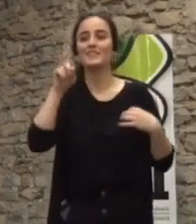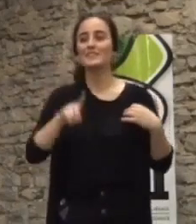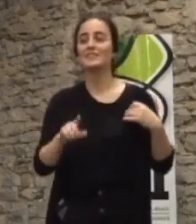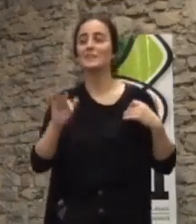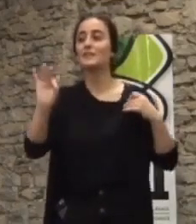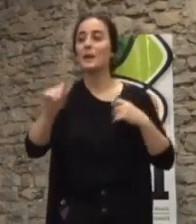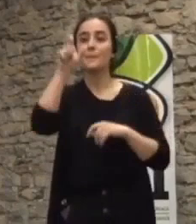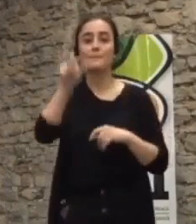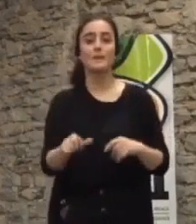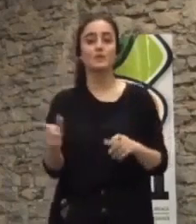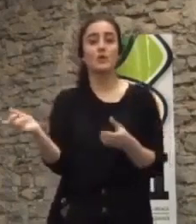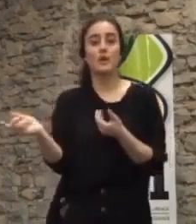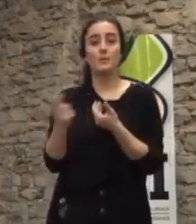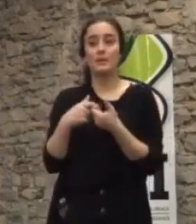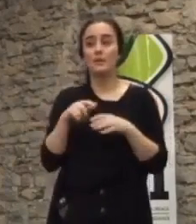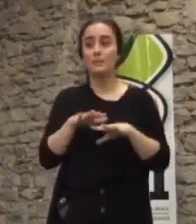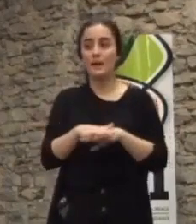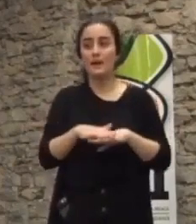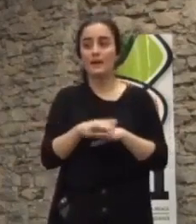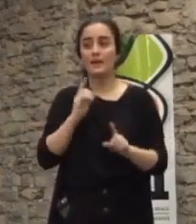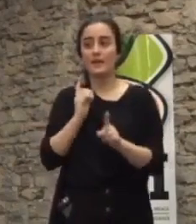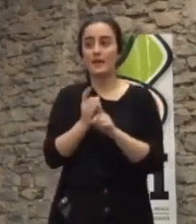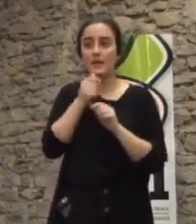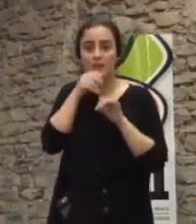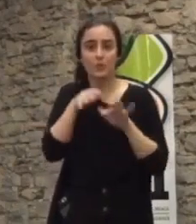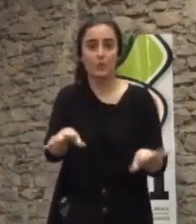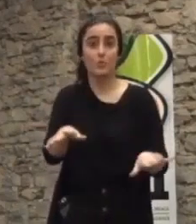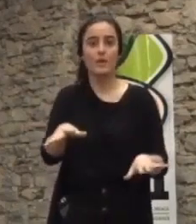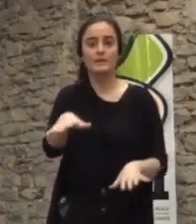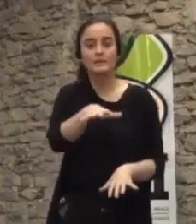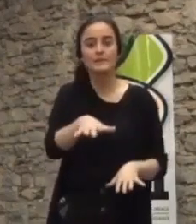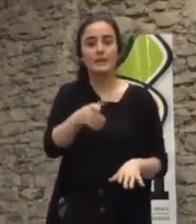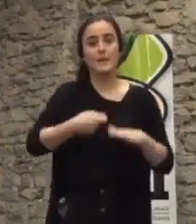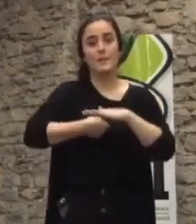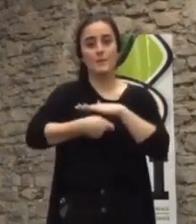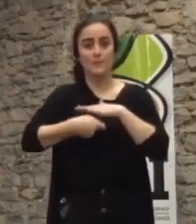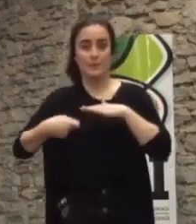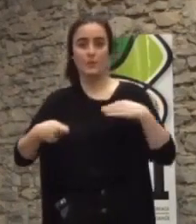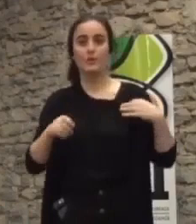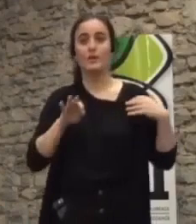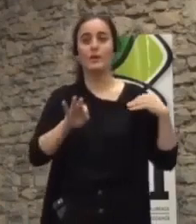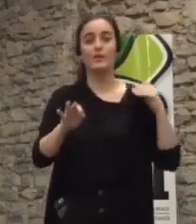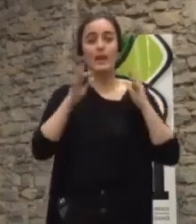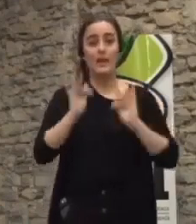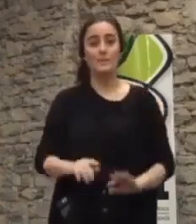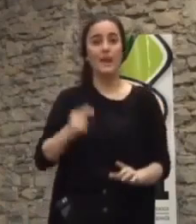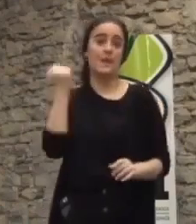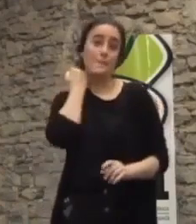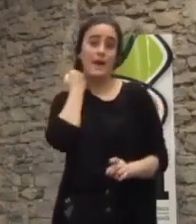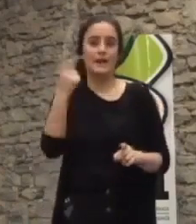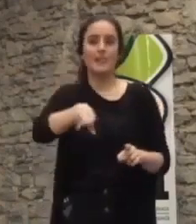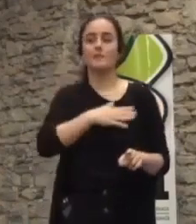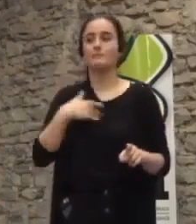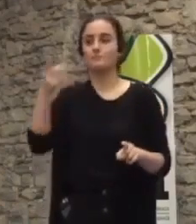una de las personas que forman parte de la red antirrumores del municipio de Vitoria-Gasteiz, en concreto del Pilar Iparralde, y me apetecía